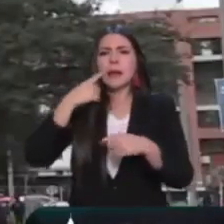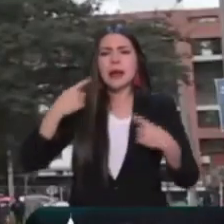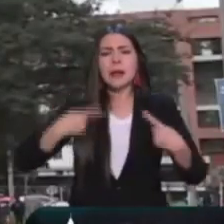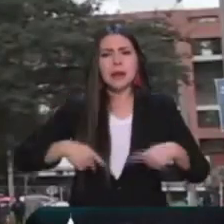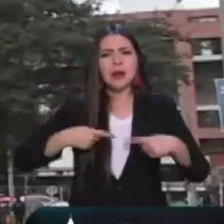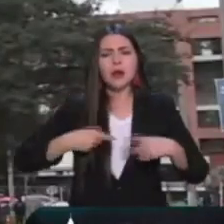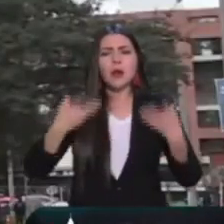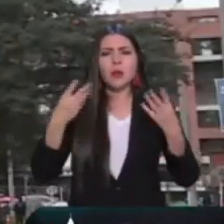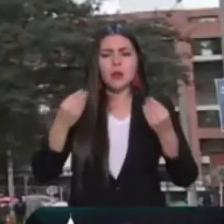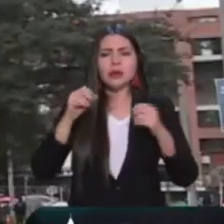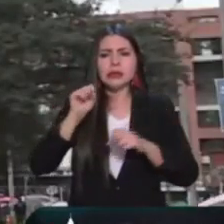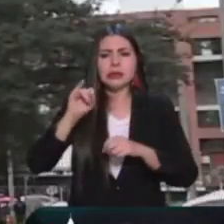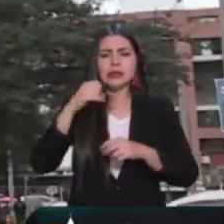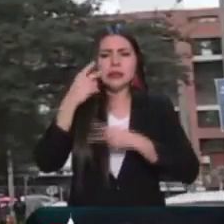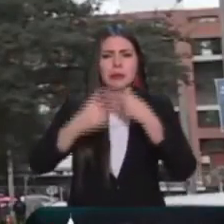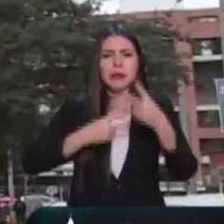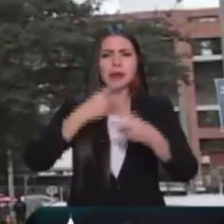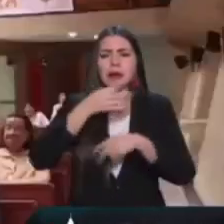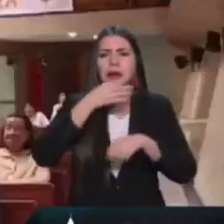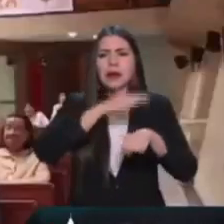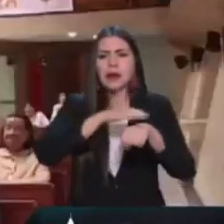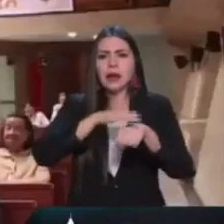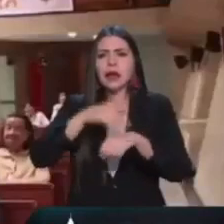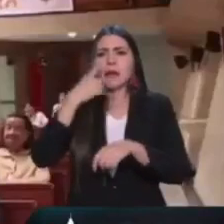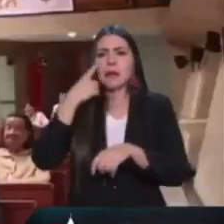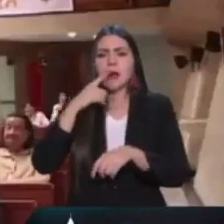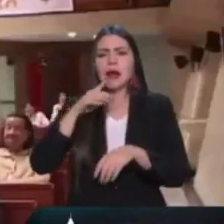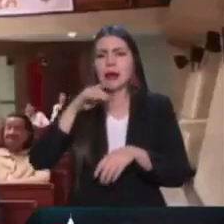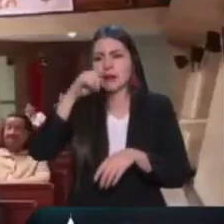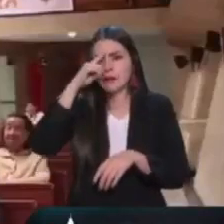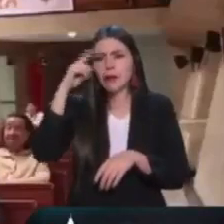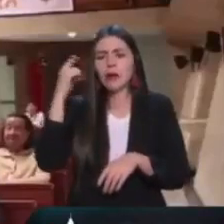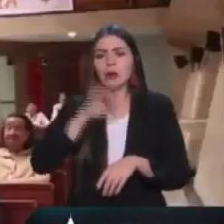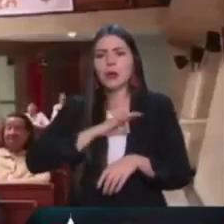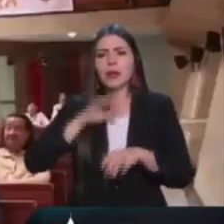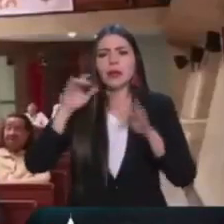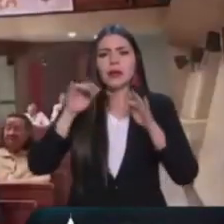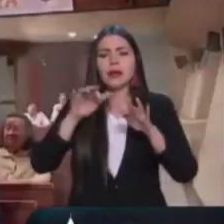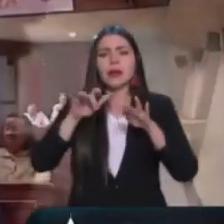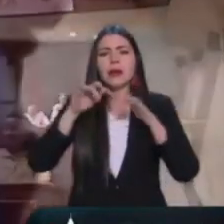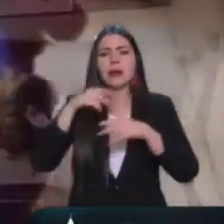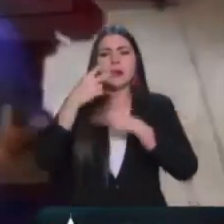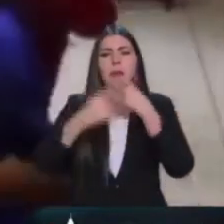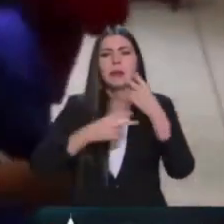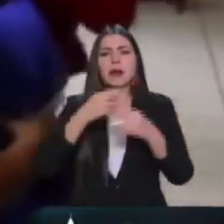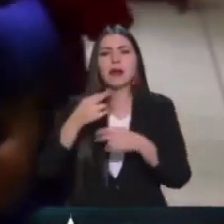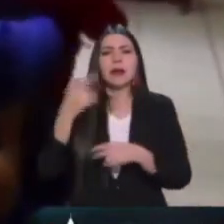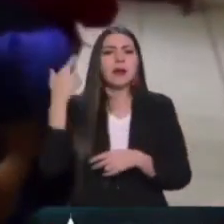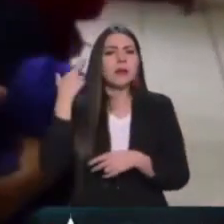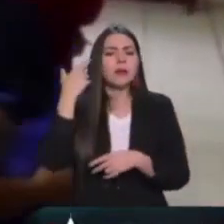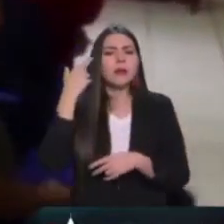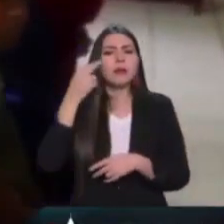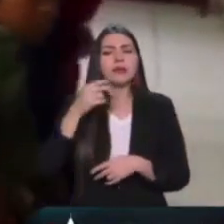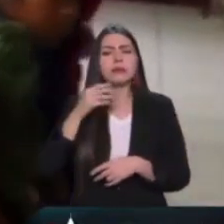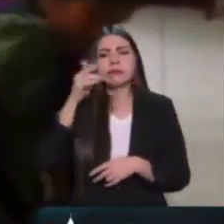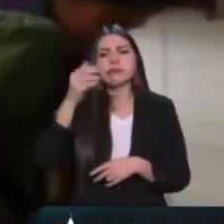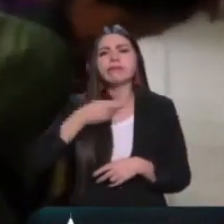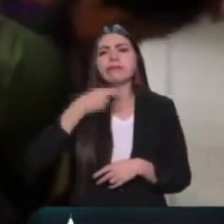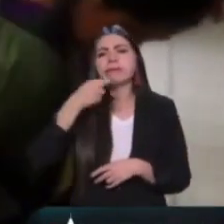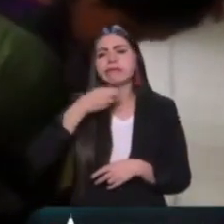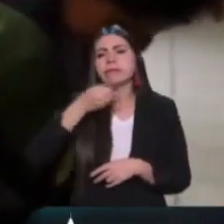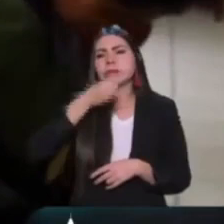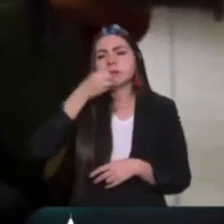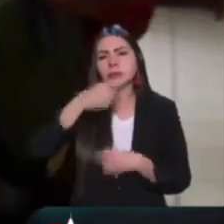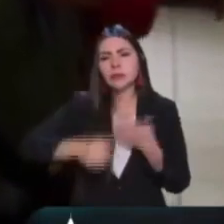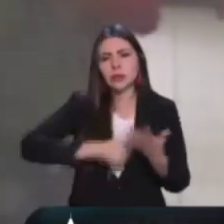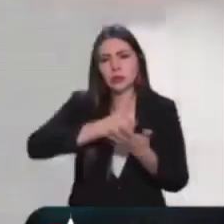personas acuda, dándoles las facilidades para que puedan asistir a esa concentración en la Ciudad de México. Informe Capital.